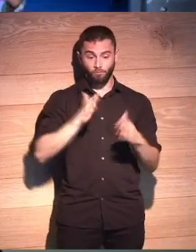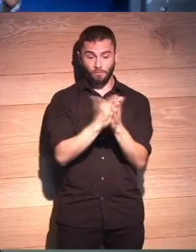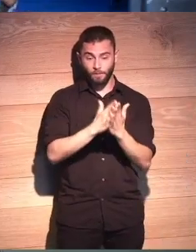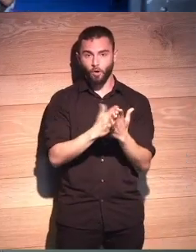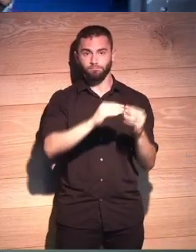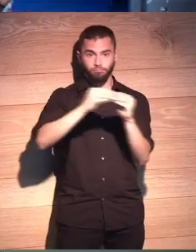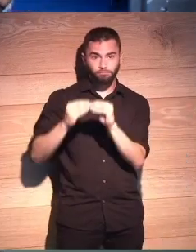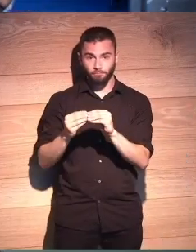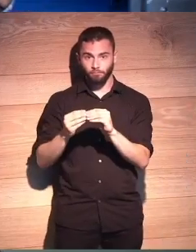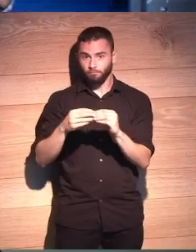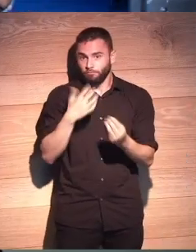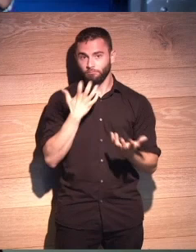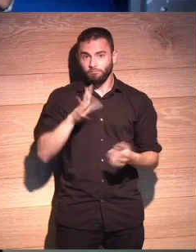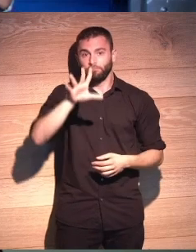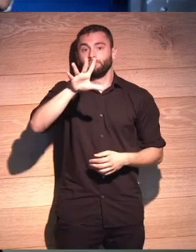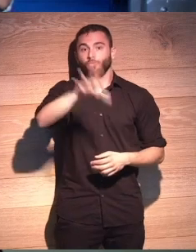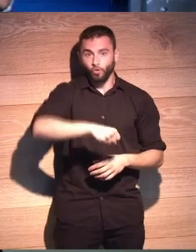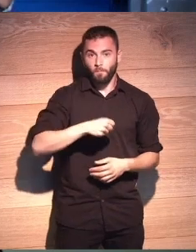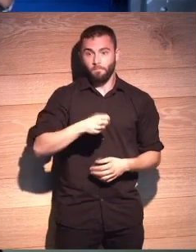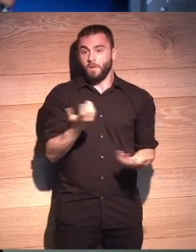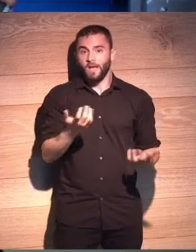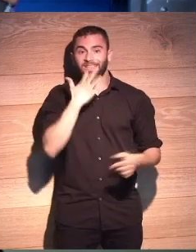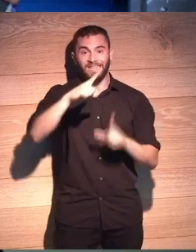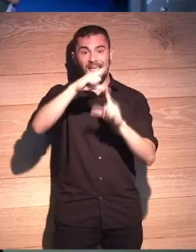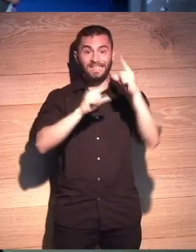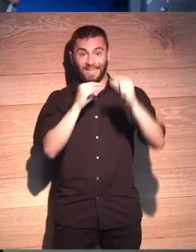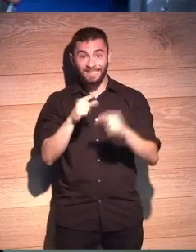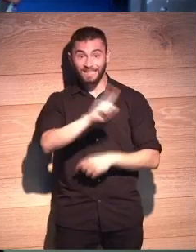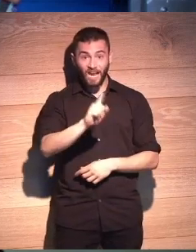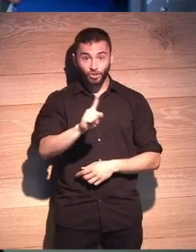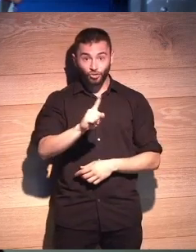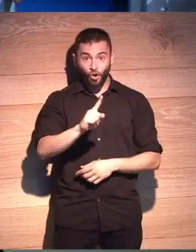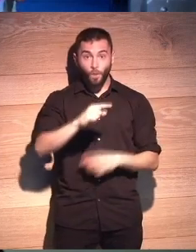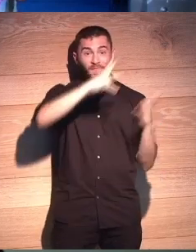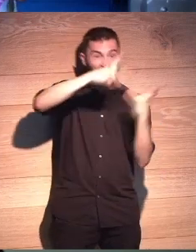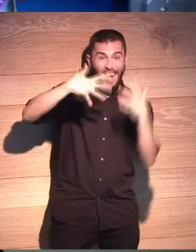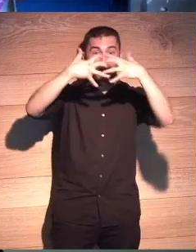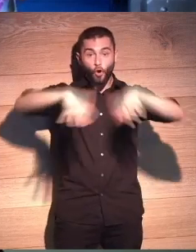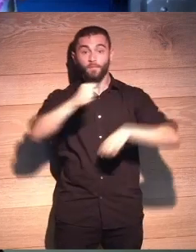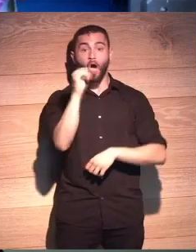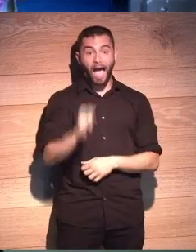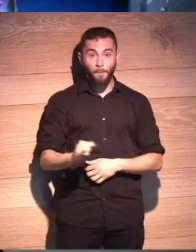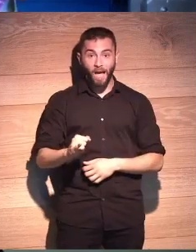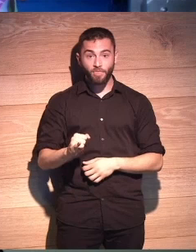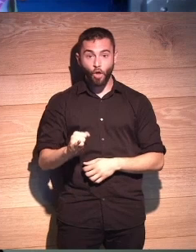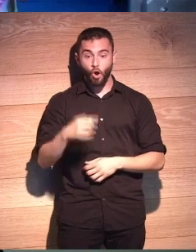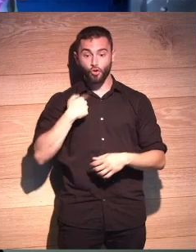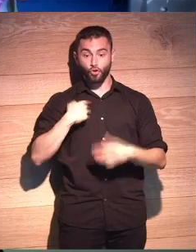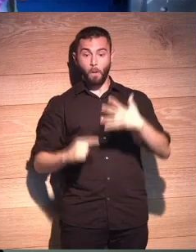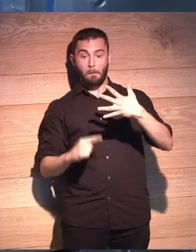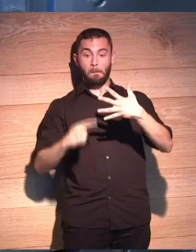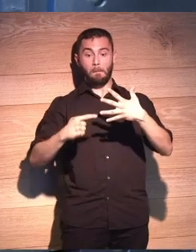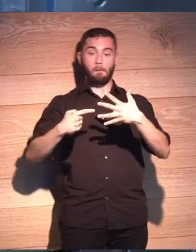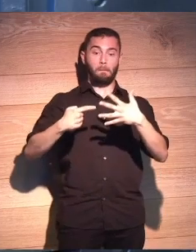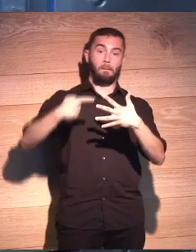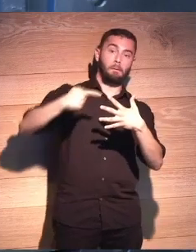leerlo, resulta que si no pone estrellitas, el algoritmo de Amazon no me posiciona y por